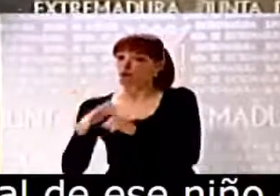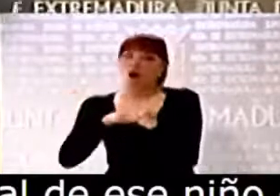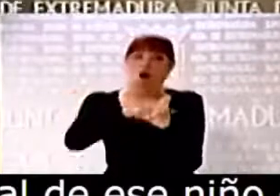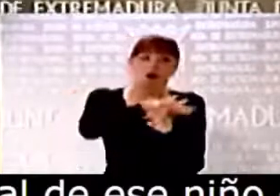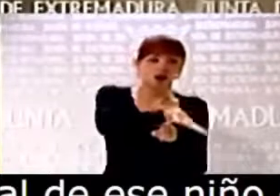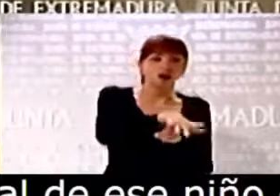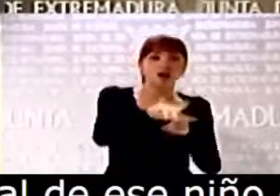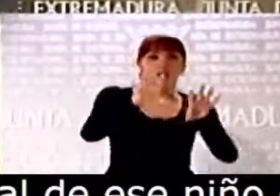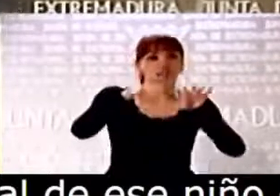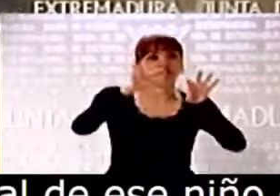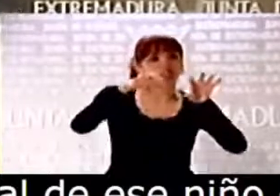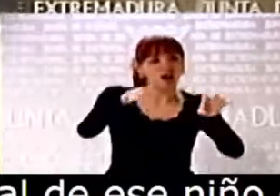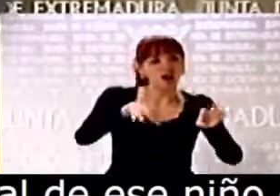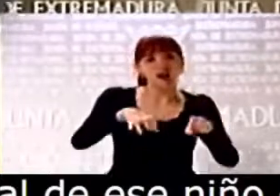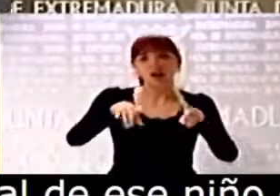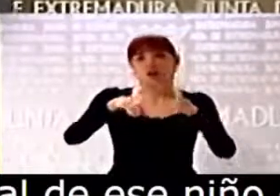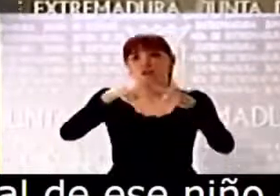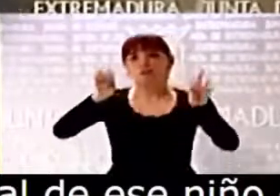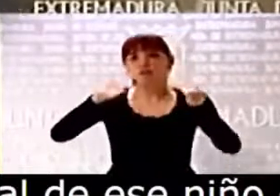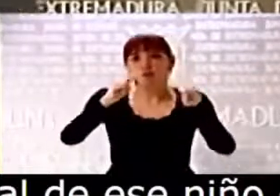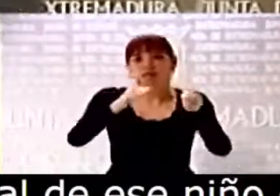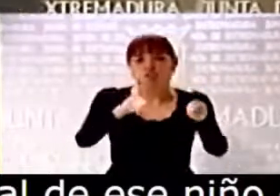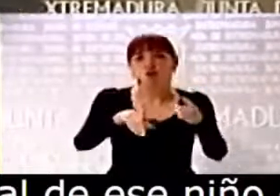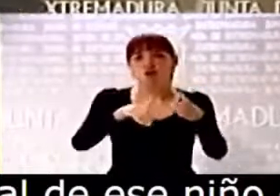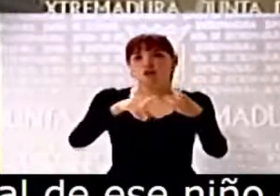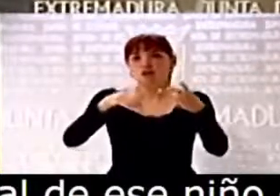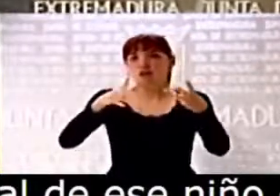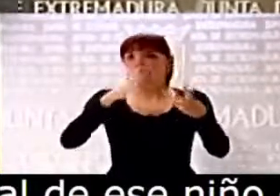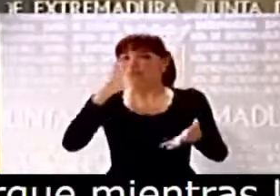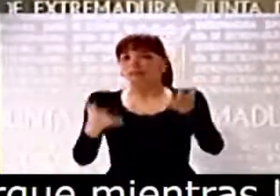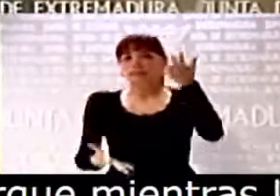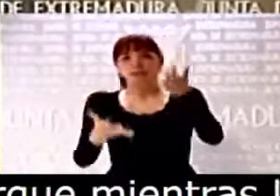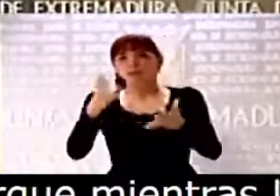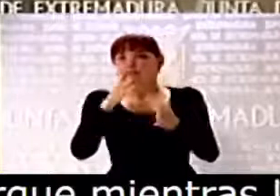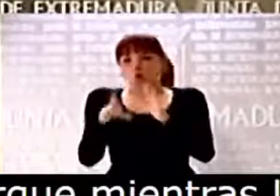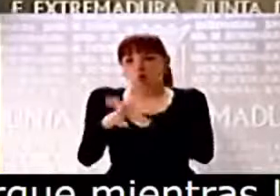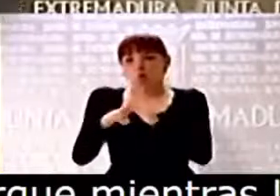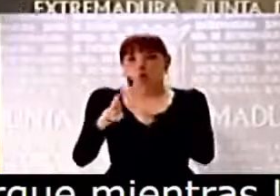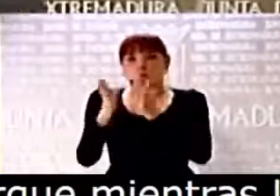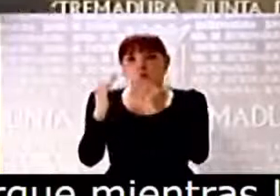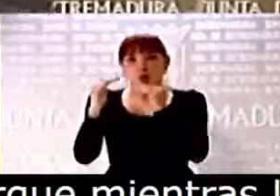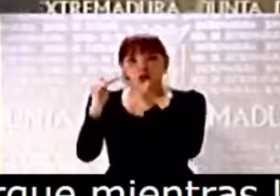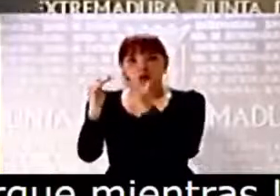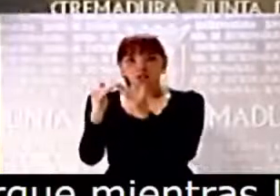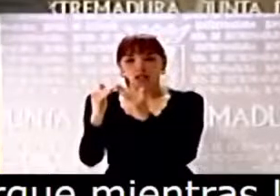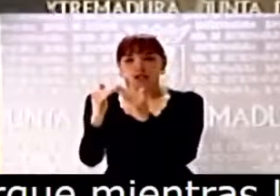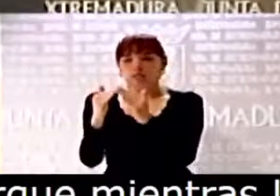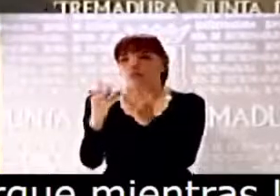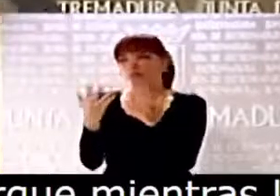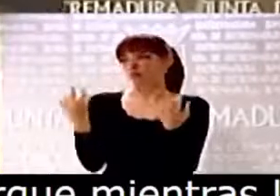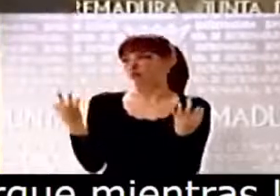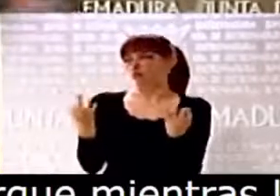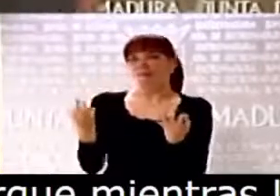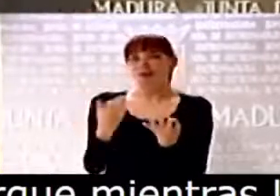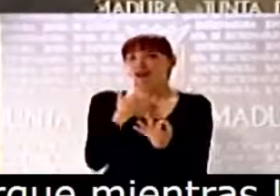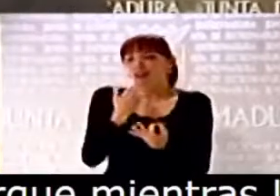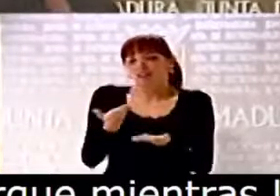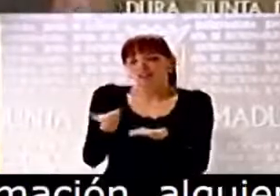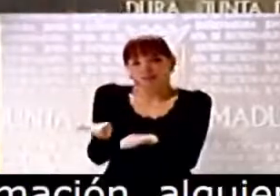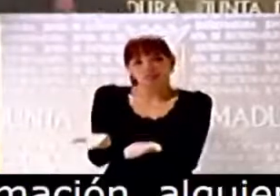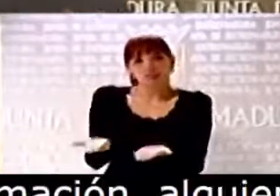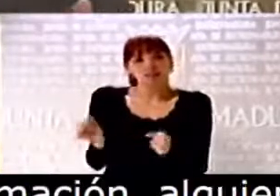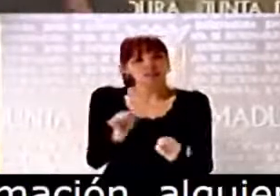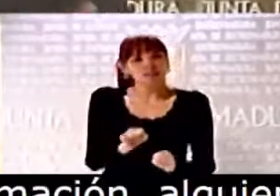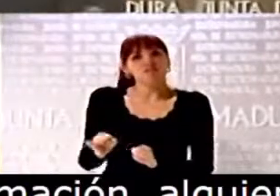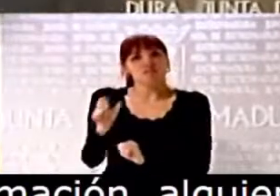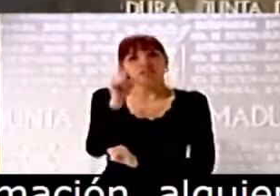al aprendizaje, a la formación, como consecuencia de los medios con los que cuentas en casa, alguien en algún sitio tiene que defender a ese niño que igual